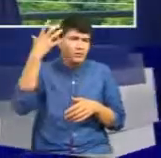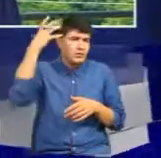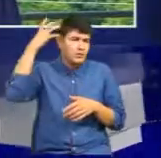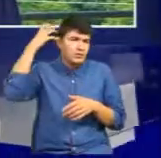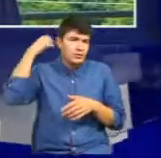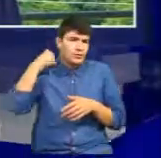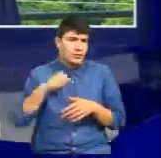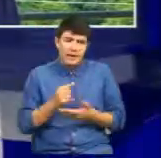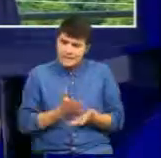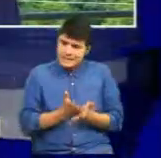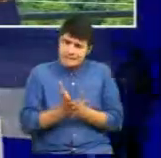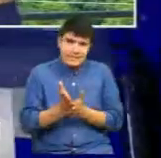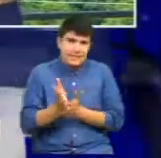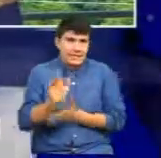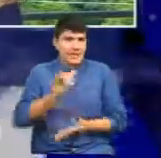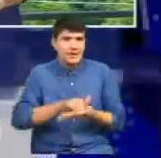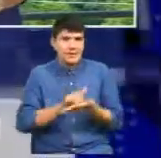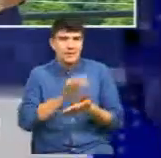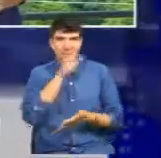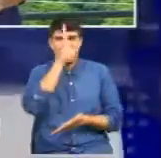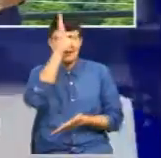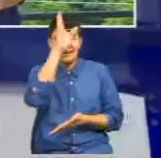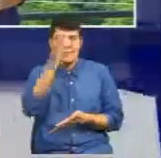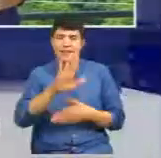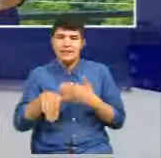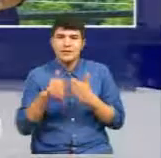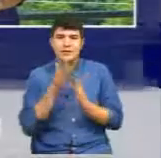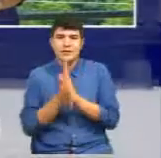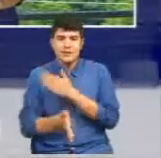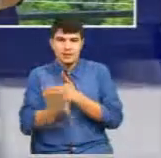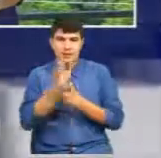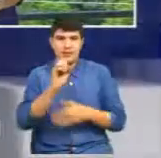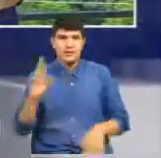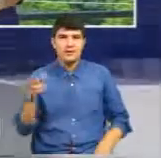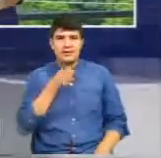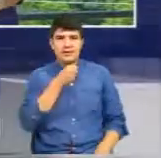a lo largo del tiempo. Esa es toda la información, pero continúen ustedes con más de Oriente Noticias.